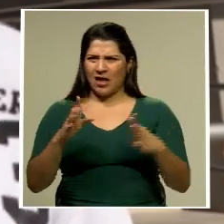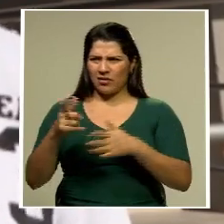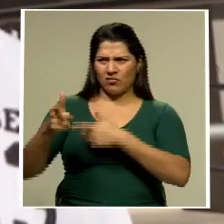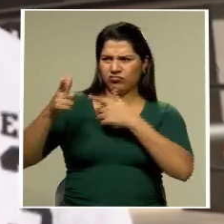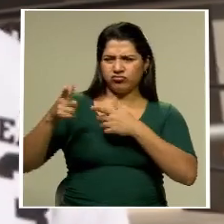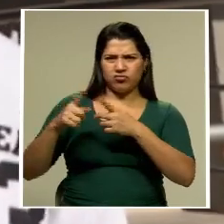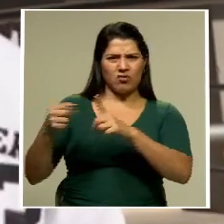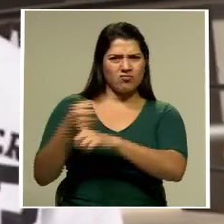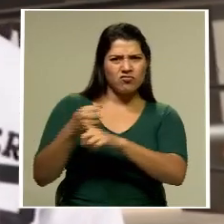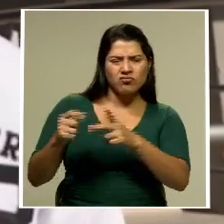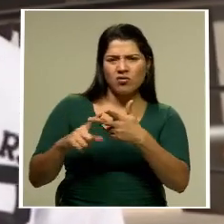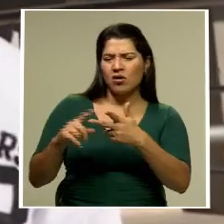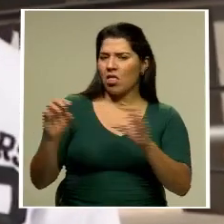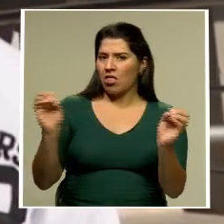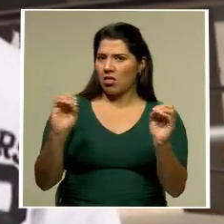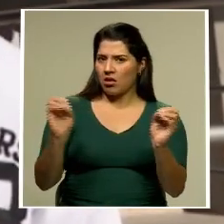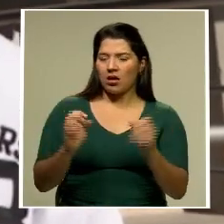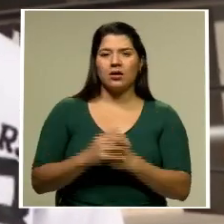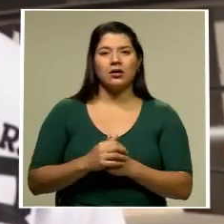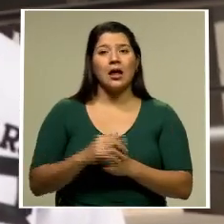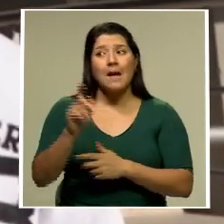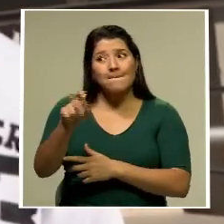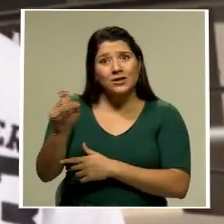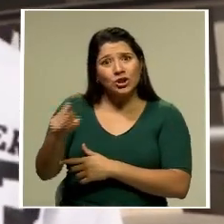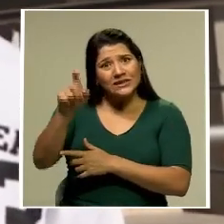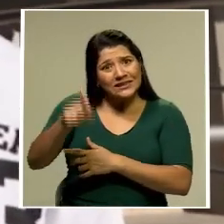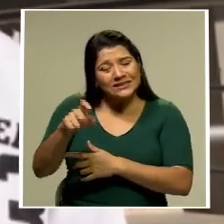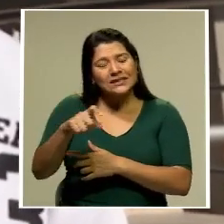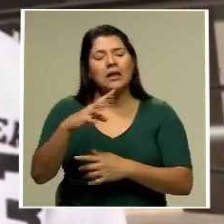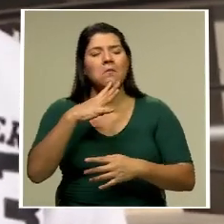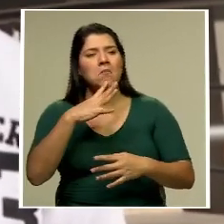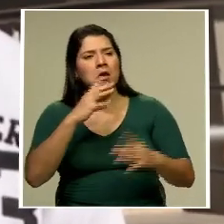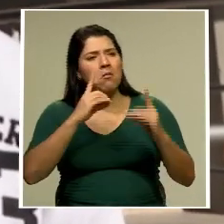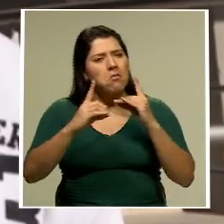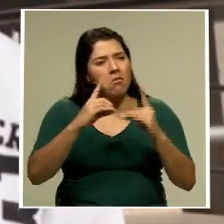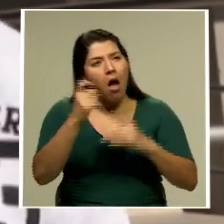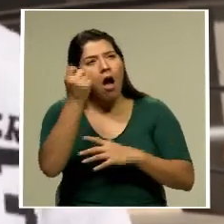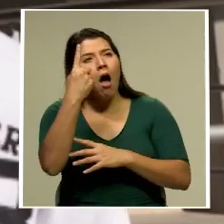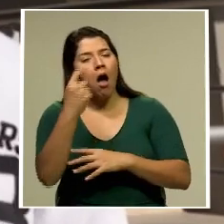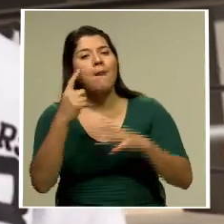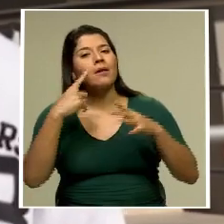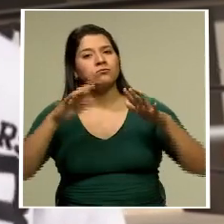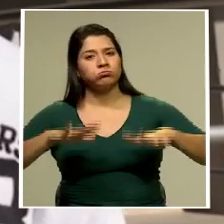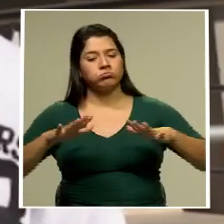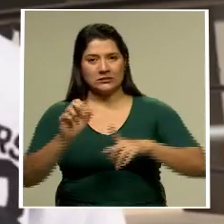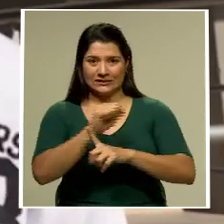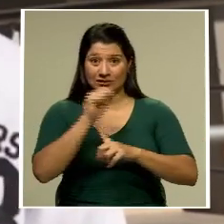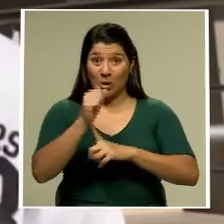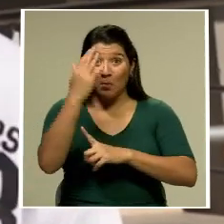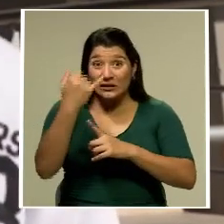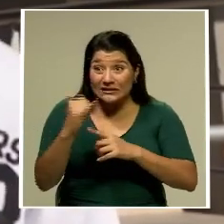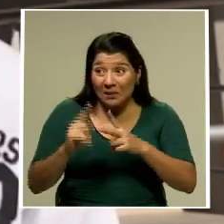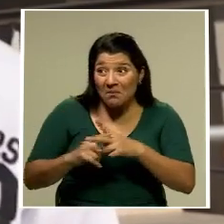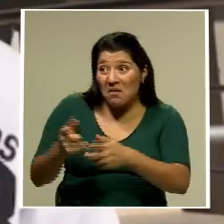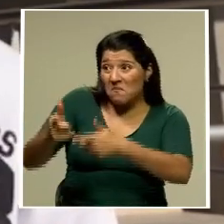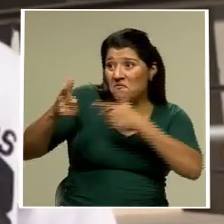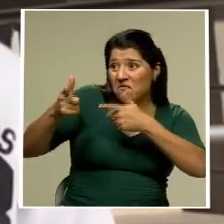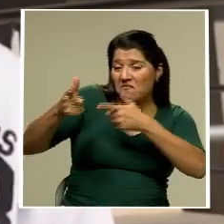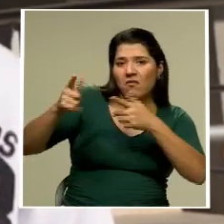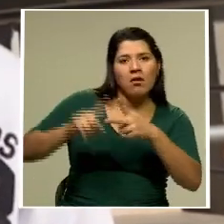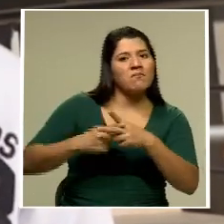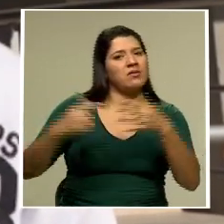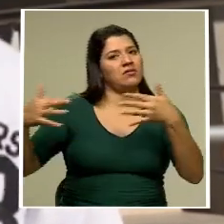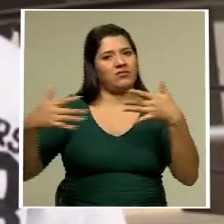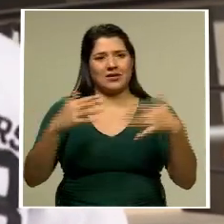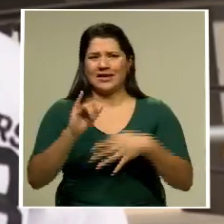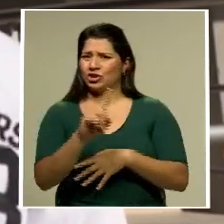fusilado, golpeado o maltratado. La gente necesita razonar y hablar para calmar la situación, porque si empiezan a disparar habrá guerra y eso es lo